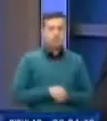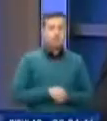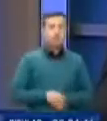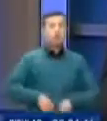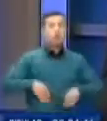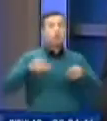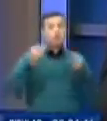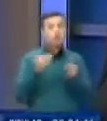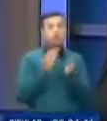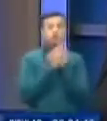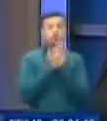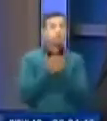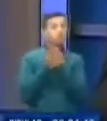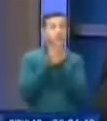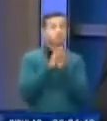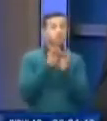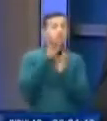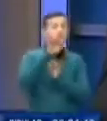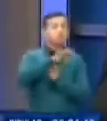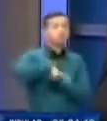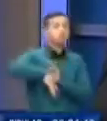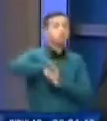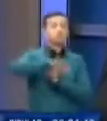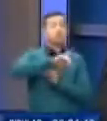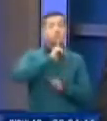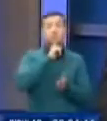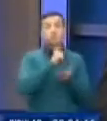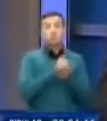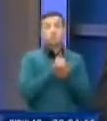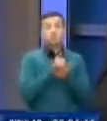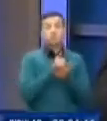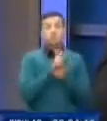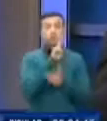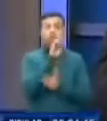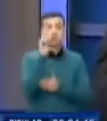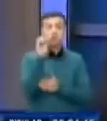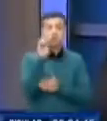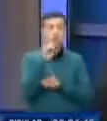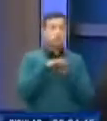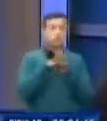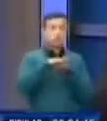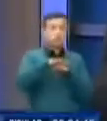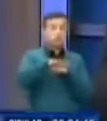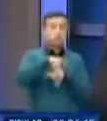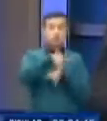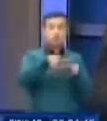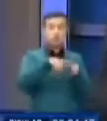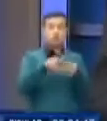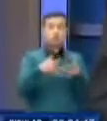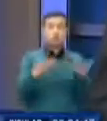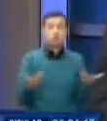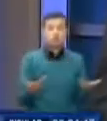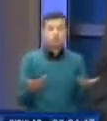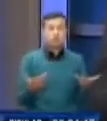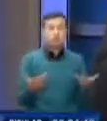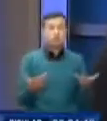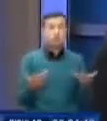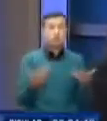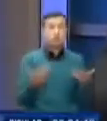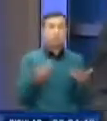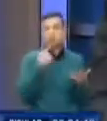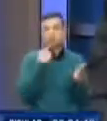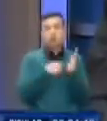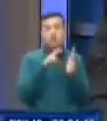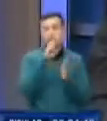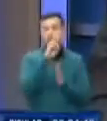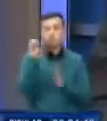en alta mar fuera de nuestro nuestras propias 200 millas porque tenemos ahí espacios intersticiales entre las